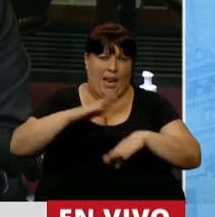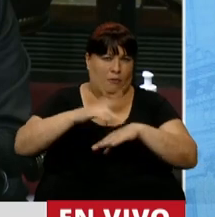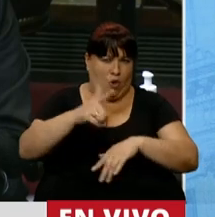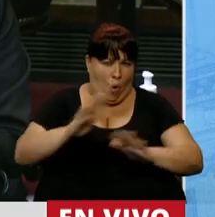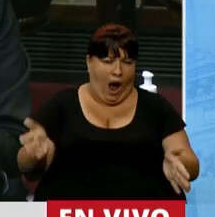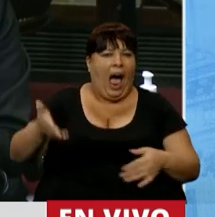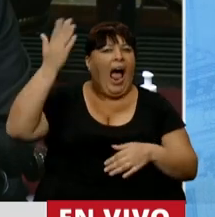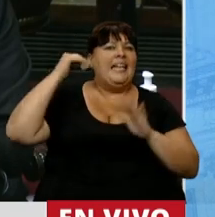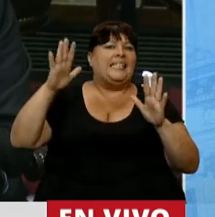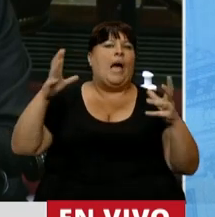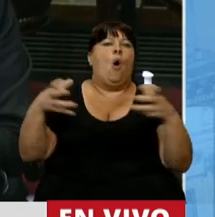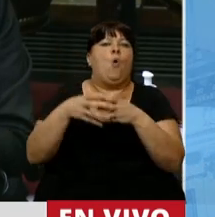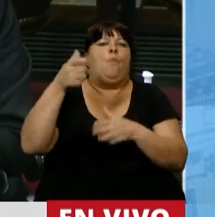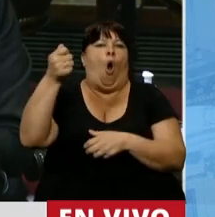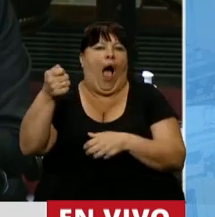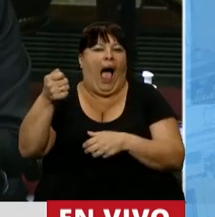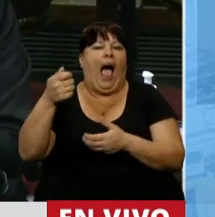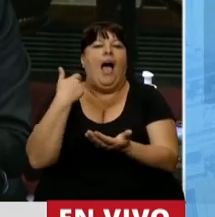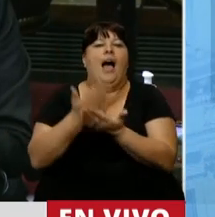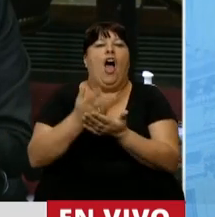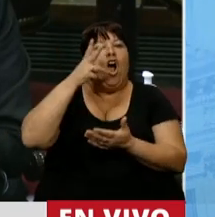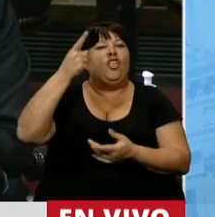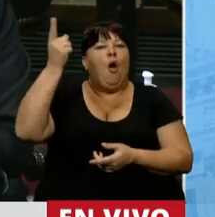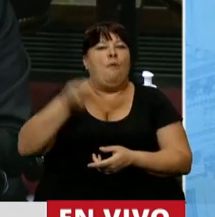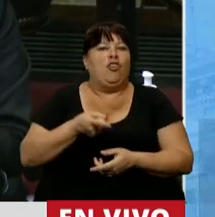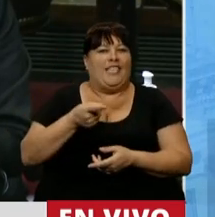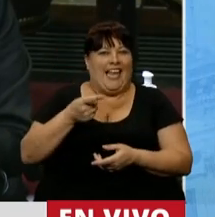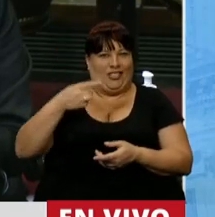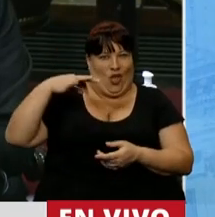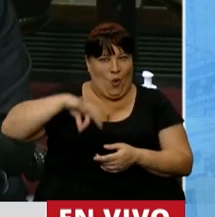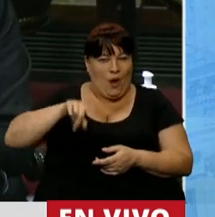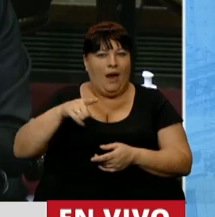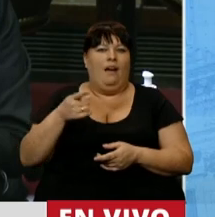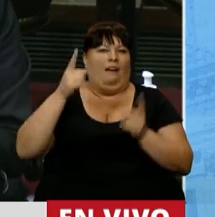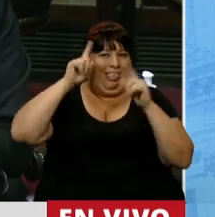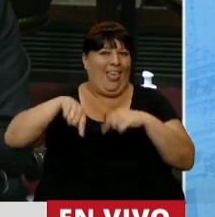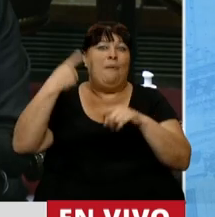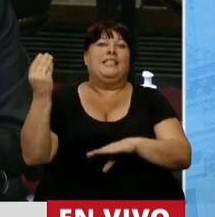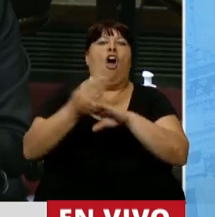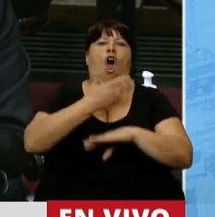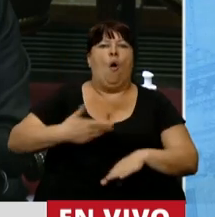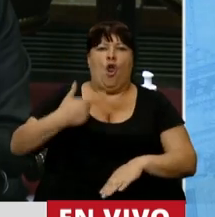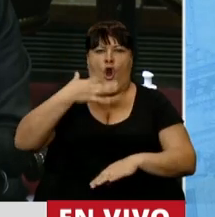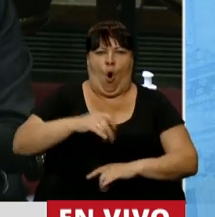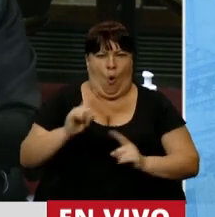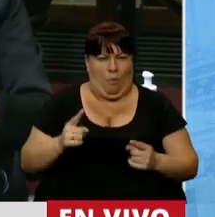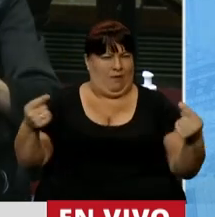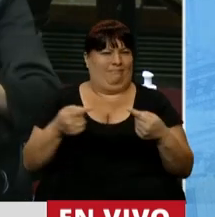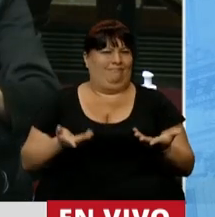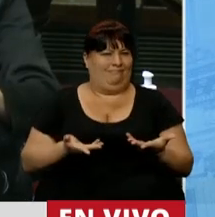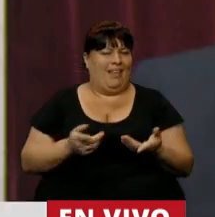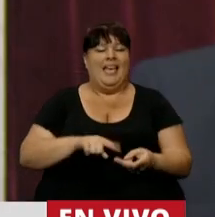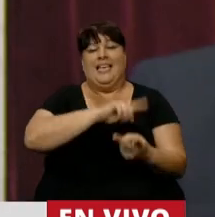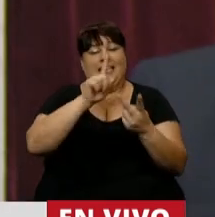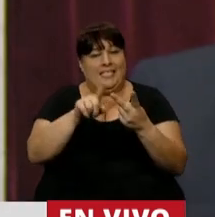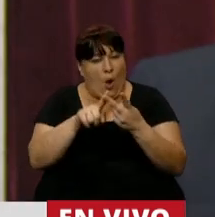cuando eran el famoso Grupo A, impulsaron el 82% móvil con absoluta irresponsabilidad, y cuando fueron gobierno no lo llevaron adelante. En segundo